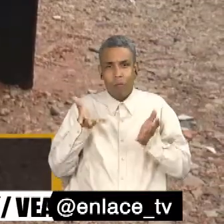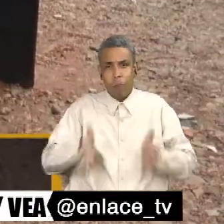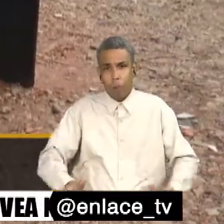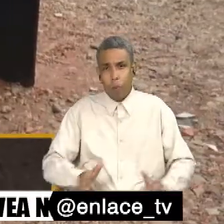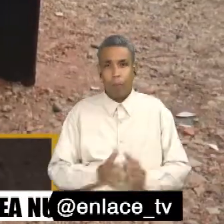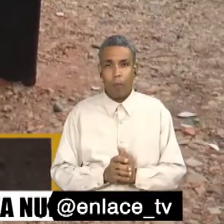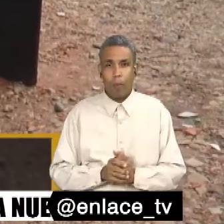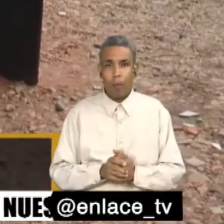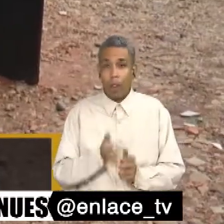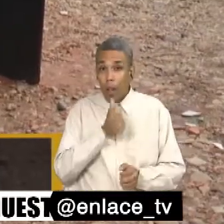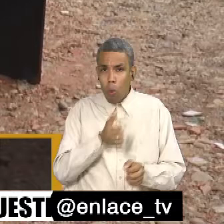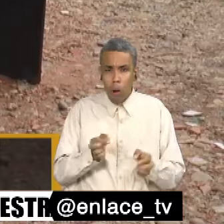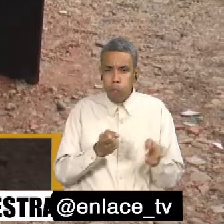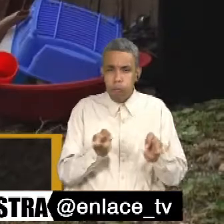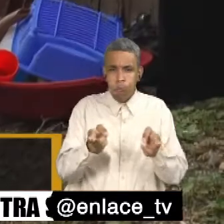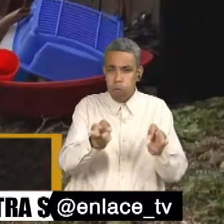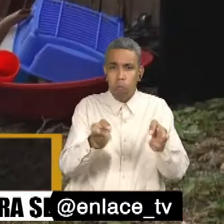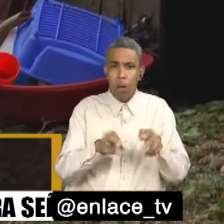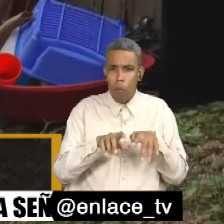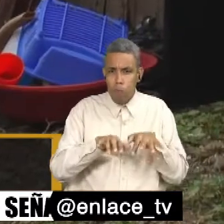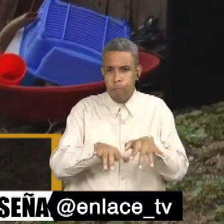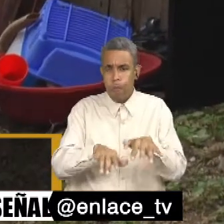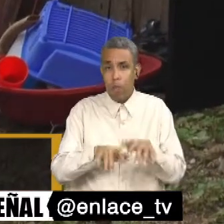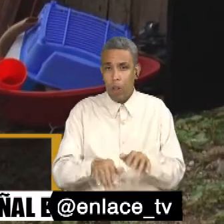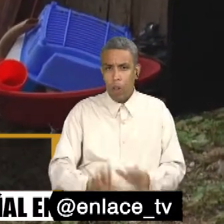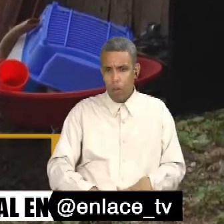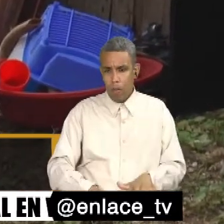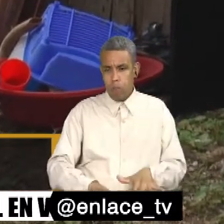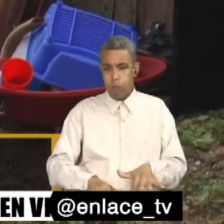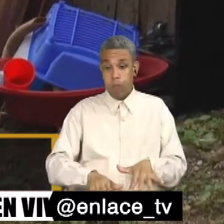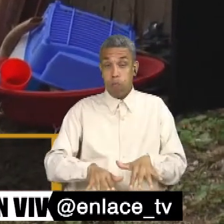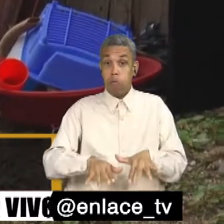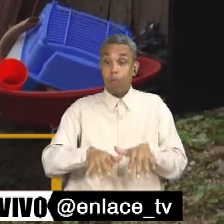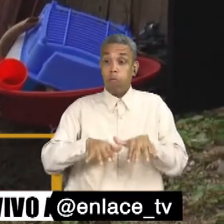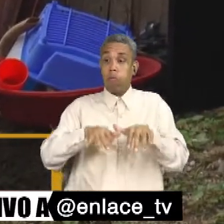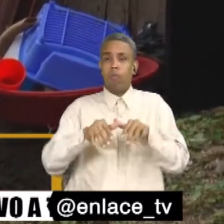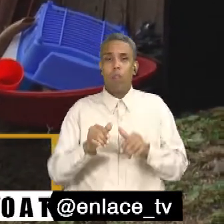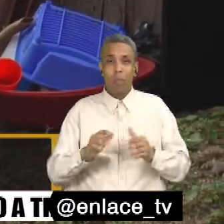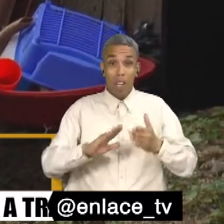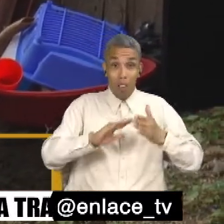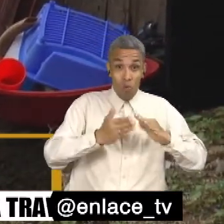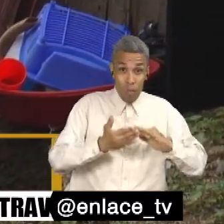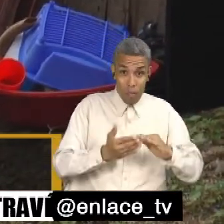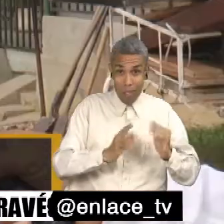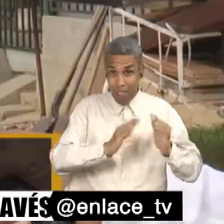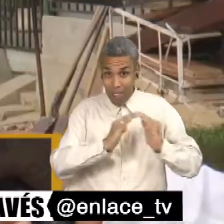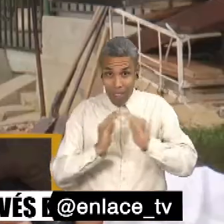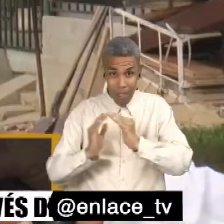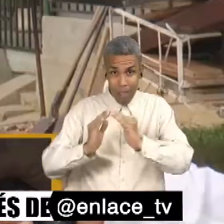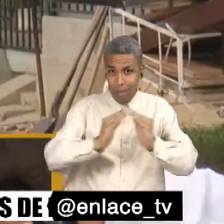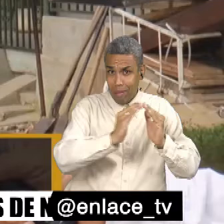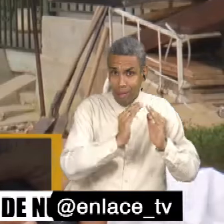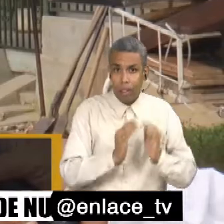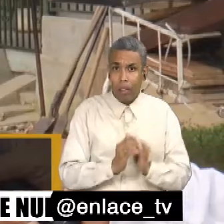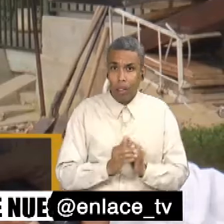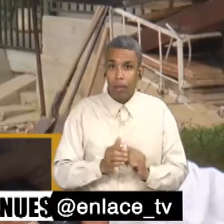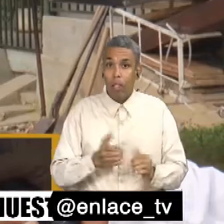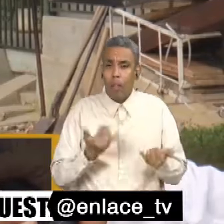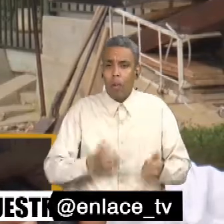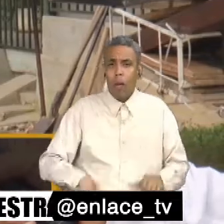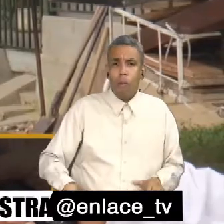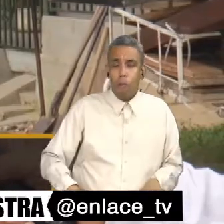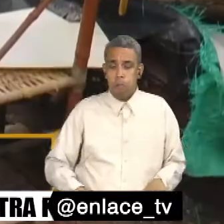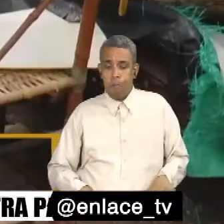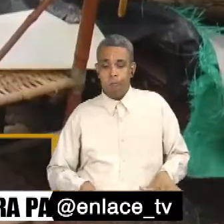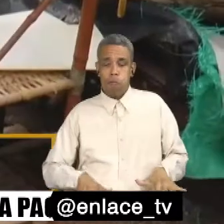subiendo el nivel. Y muchas viviendas en estos momentos se encuentran con el agua dentro de